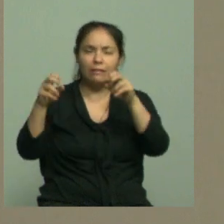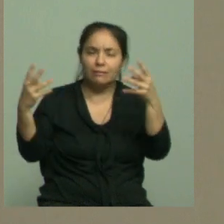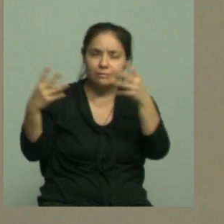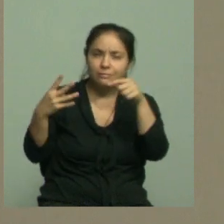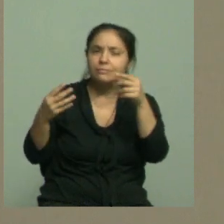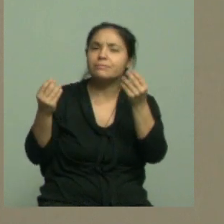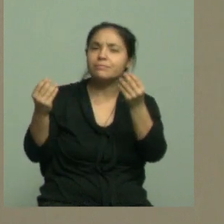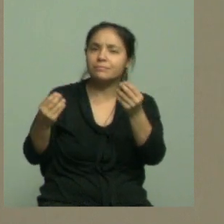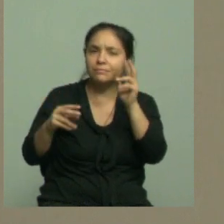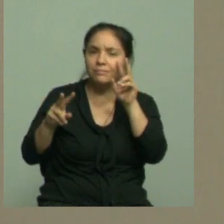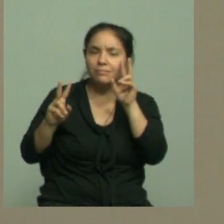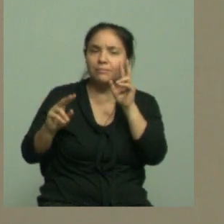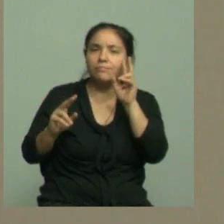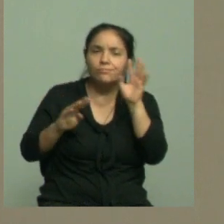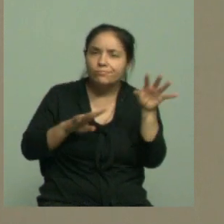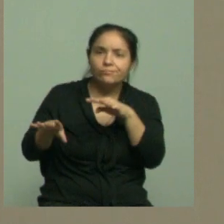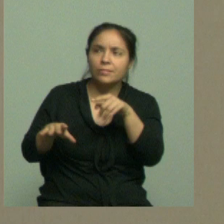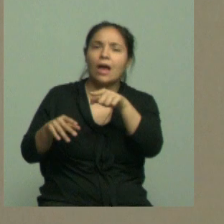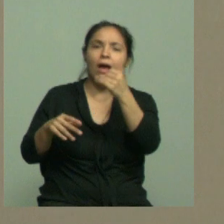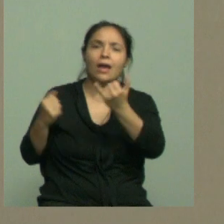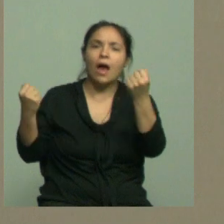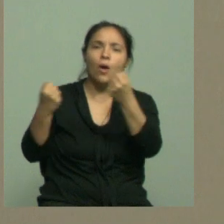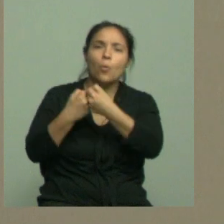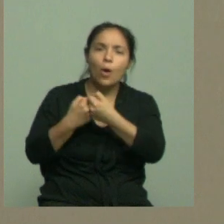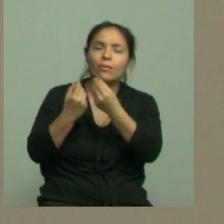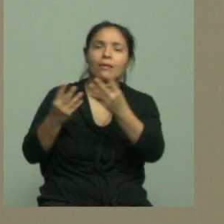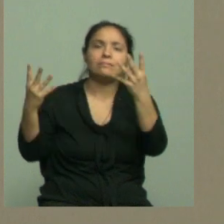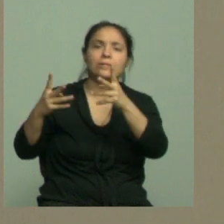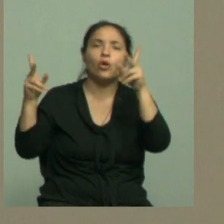de cese al fuego que finalmente se da entre Israel,